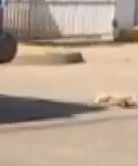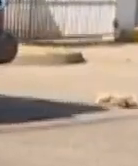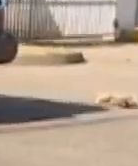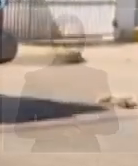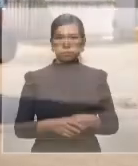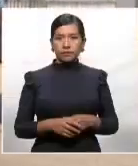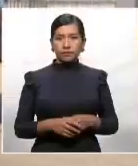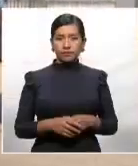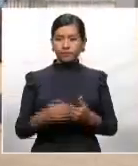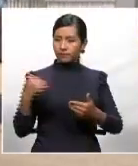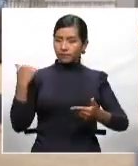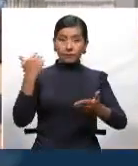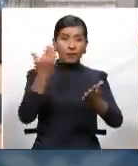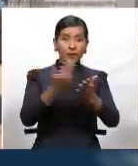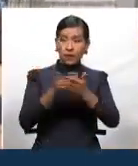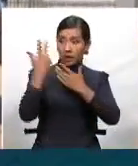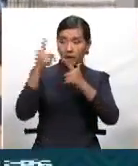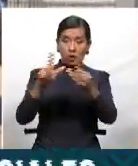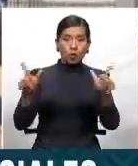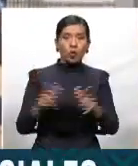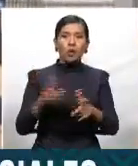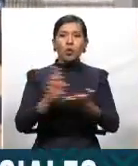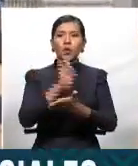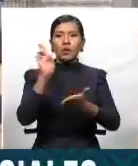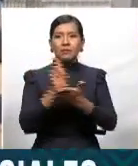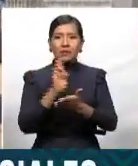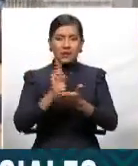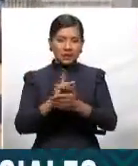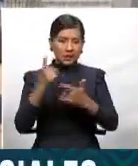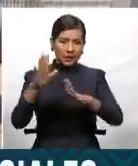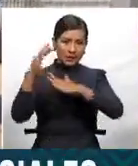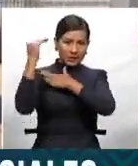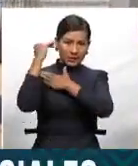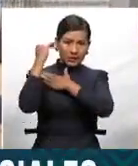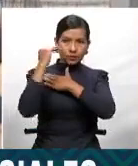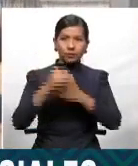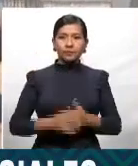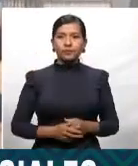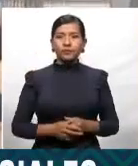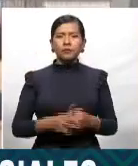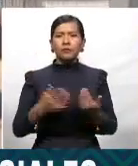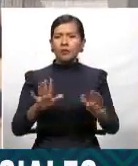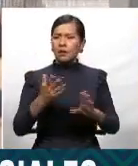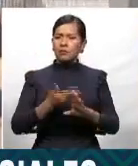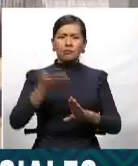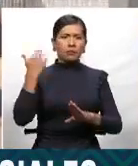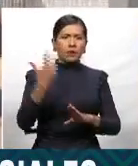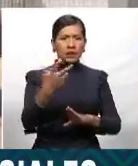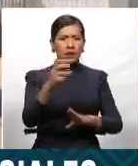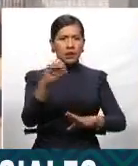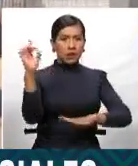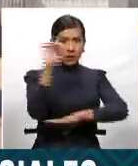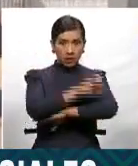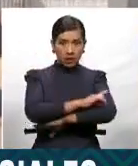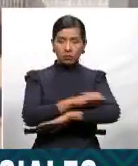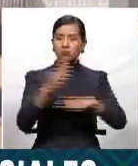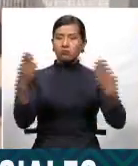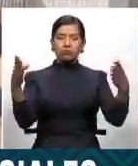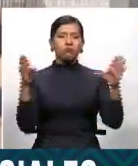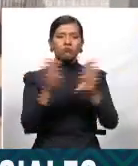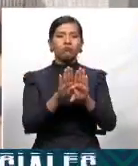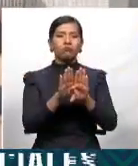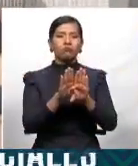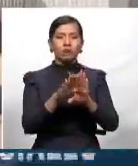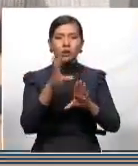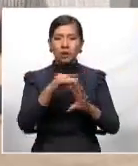Llegamos hasta las instalaciones de la Universidad Gabriel Dene Moreno aquí en la ciudad de Santa Cruz. Hace más de 30 días se cerraron las puertas y se